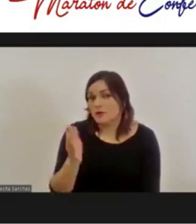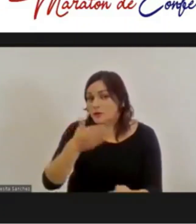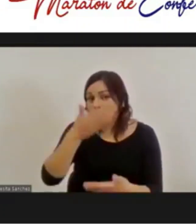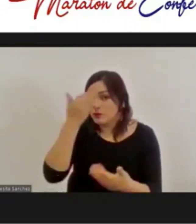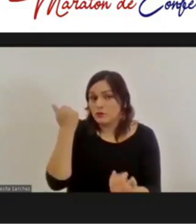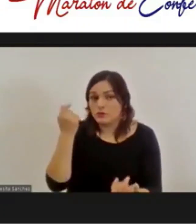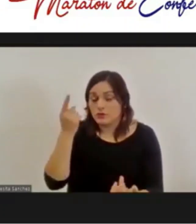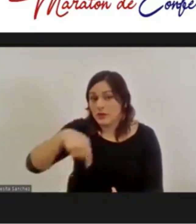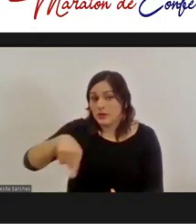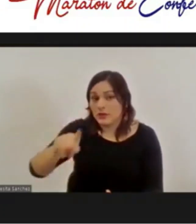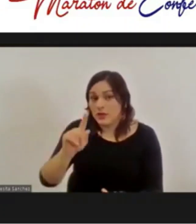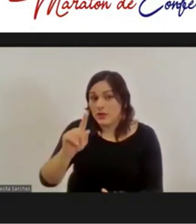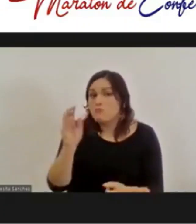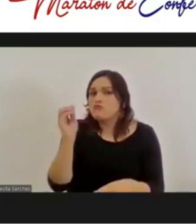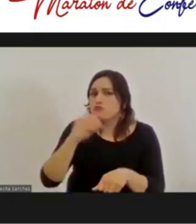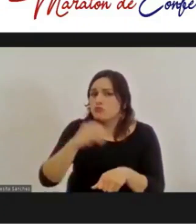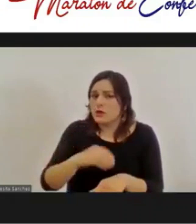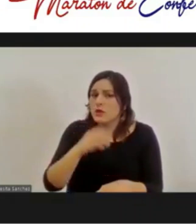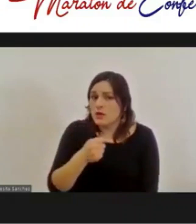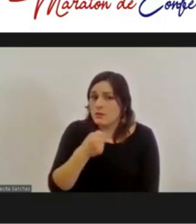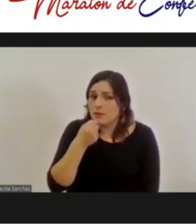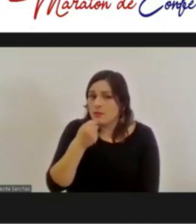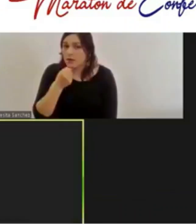su micrófono por ahí, Coretti.